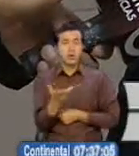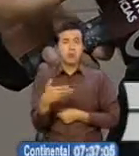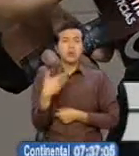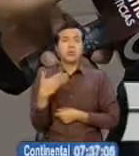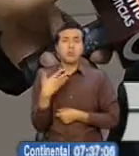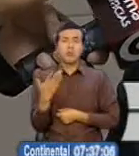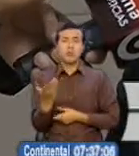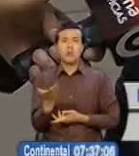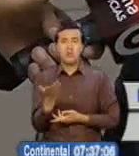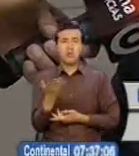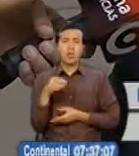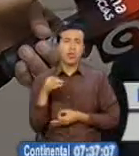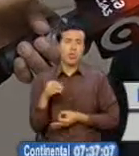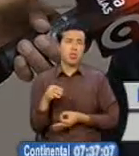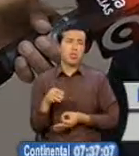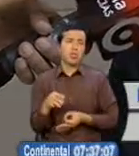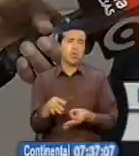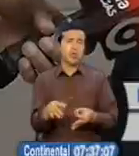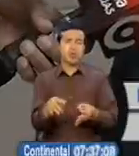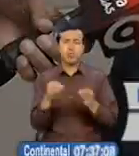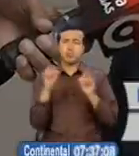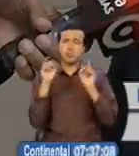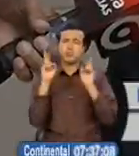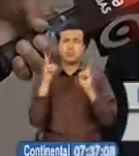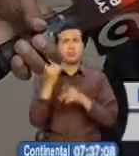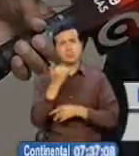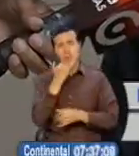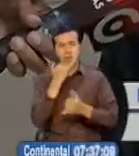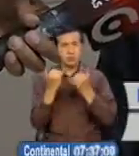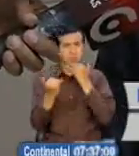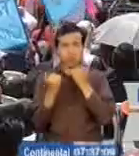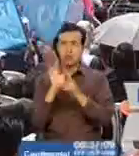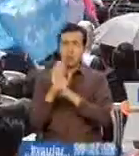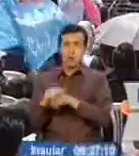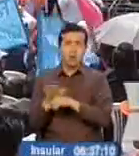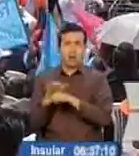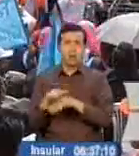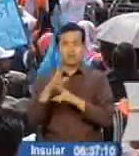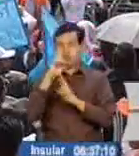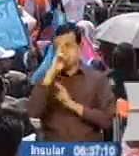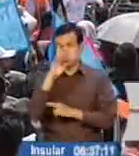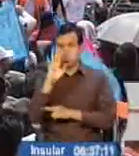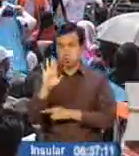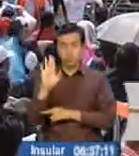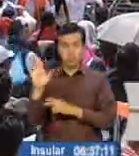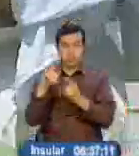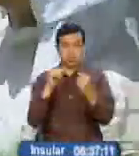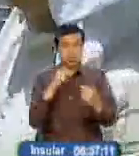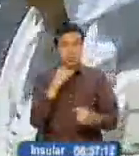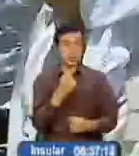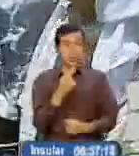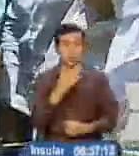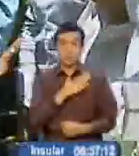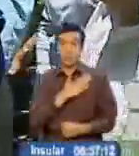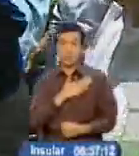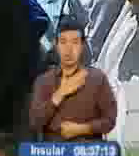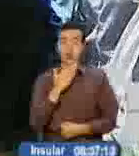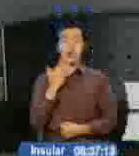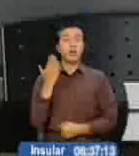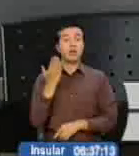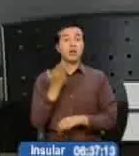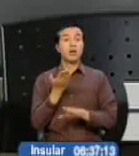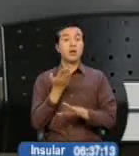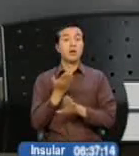no pueden soportar la morosidad de un sistema perverso que los excluye. Respeta a sus contrincantes y advierte que su campaña será de